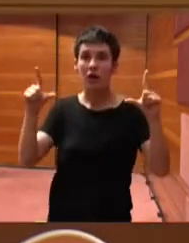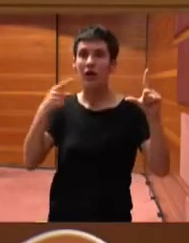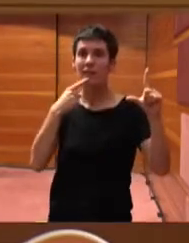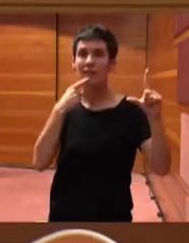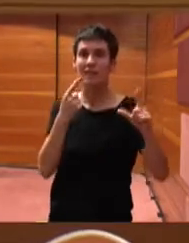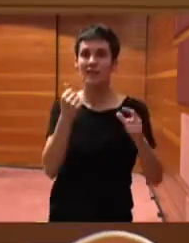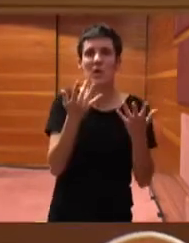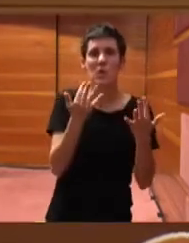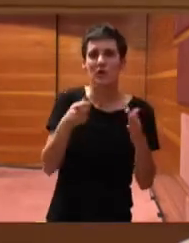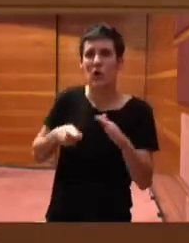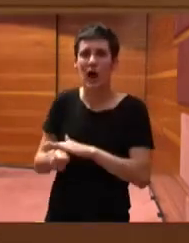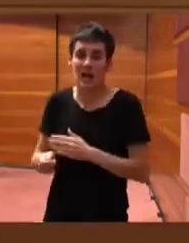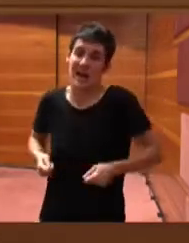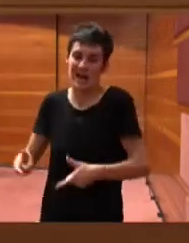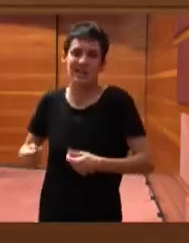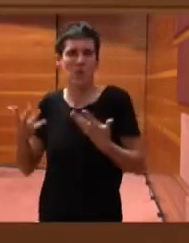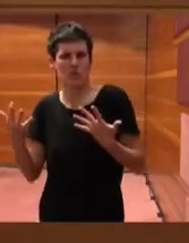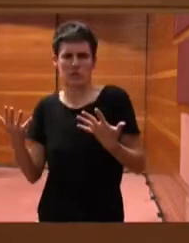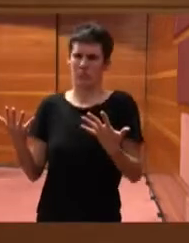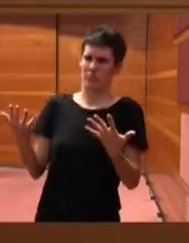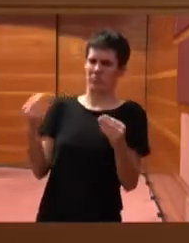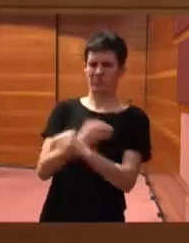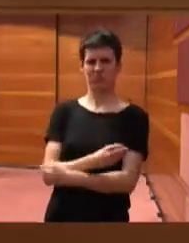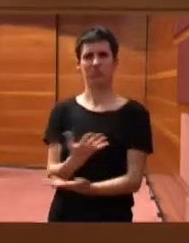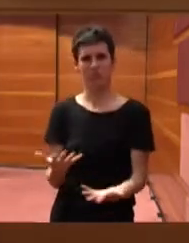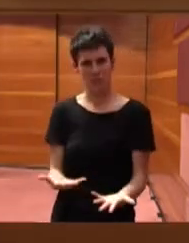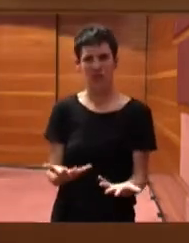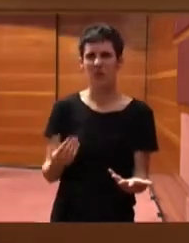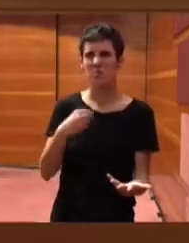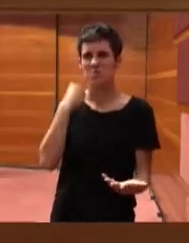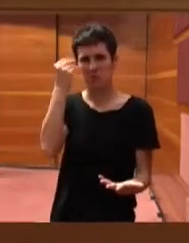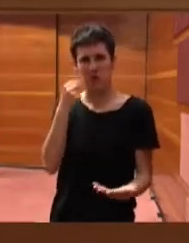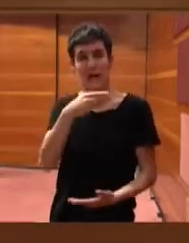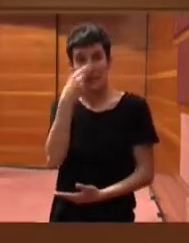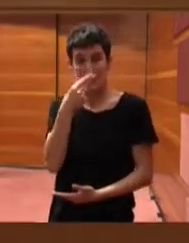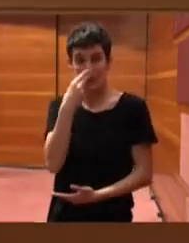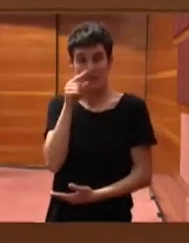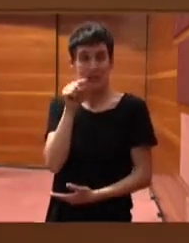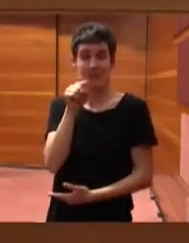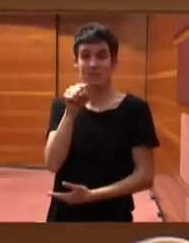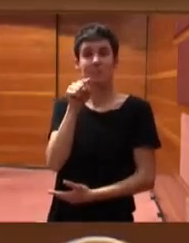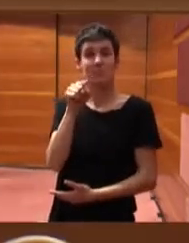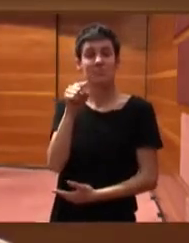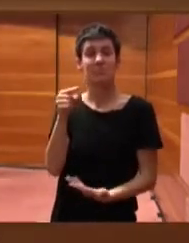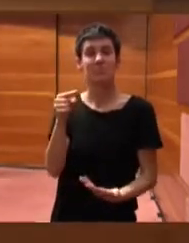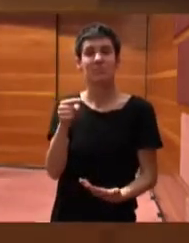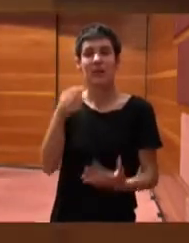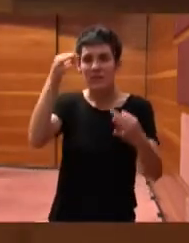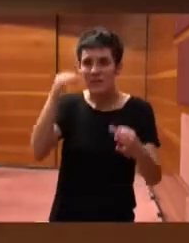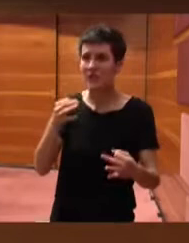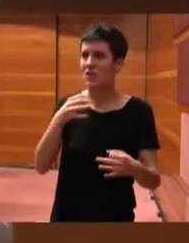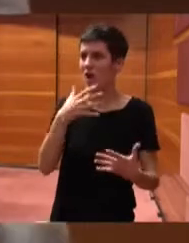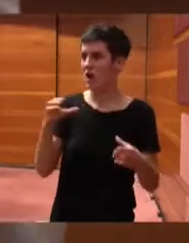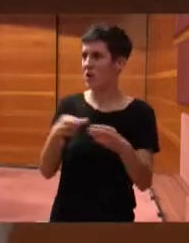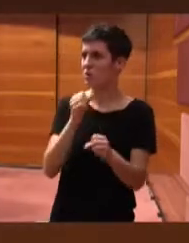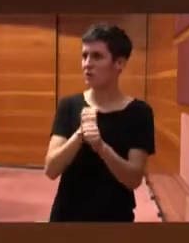gastado. Ostras, pues es un compromiso, ¿no? A mí me parece bastante interesante. Seguro que ahora hacemos un grupo de trabajo